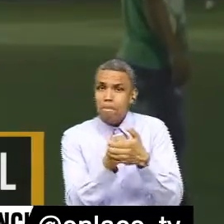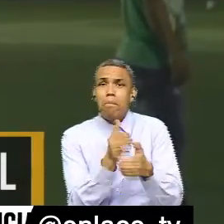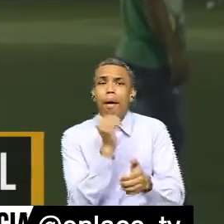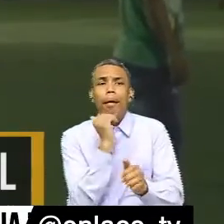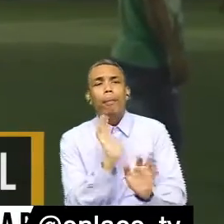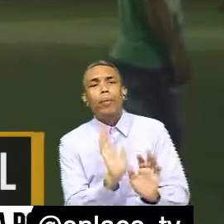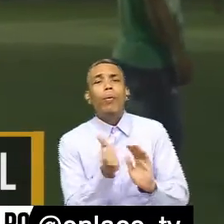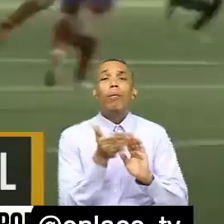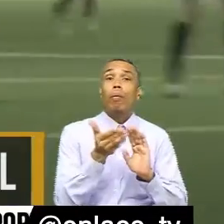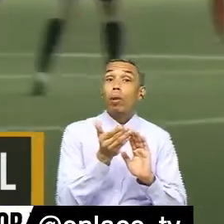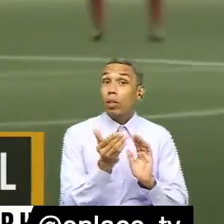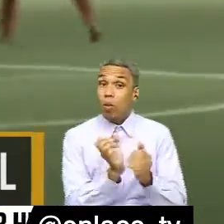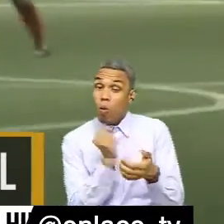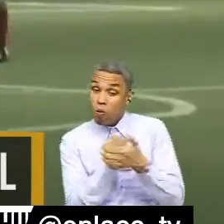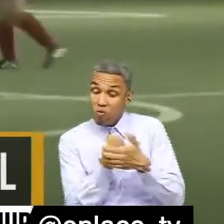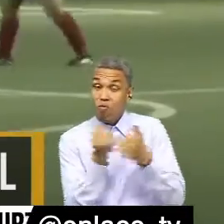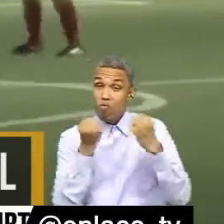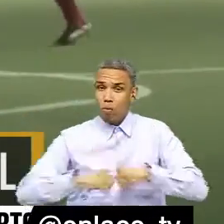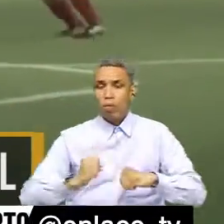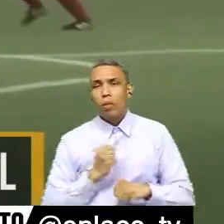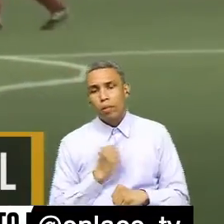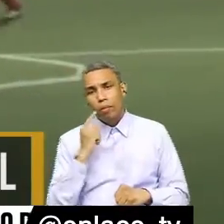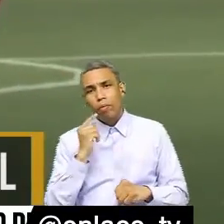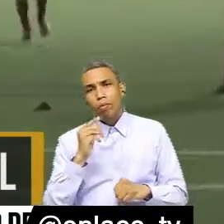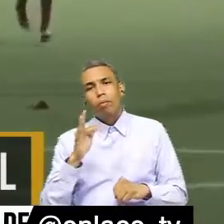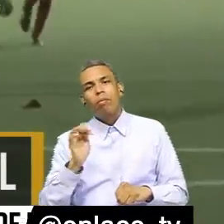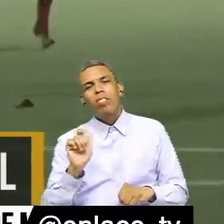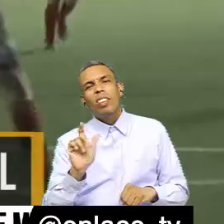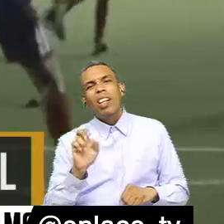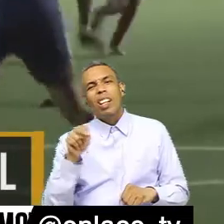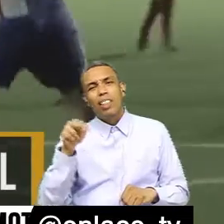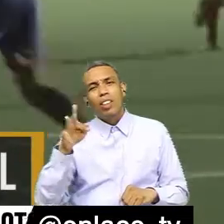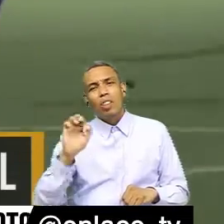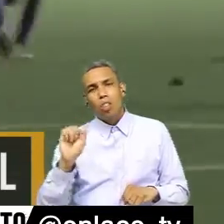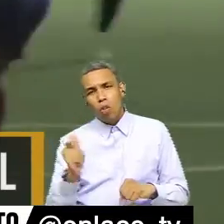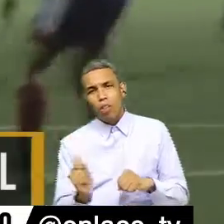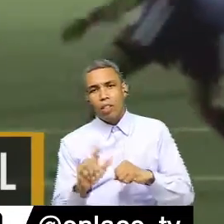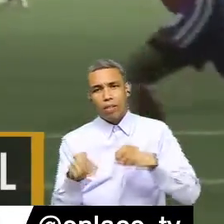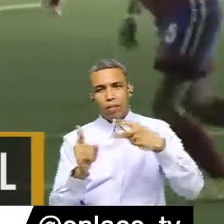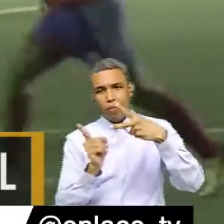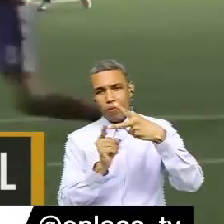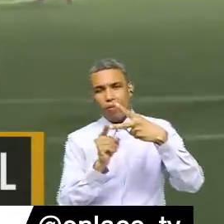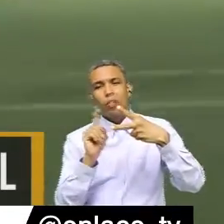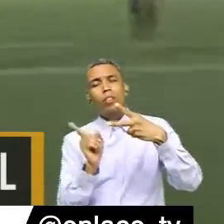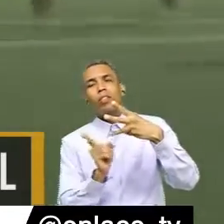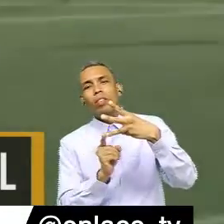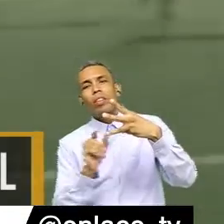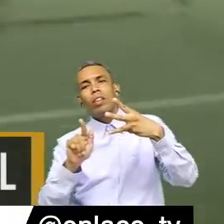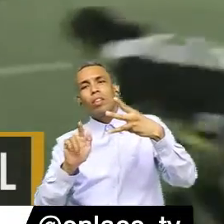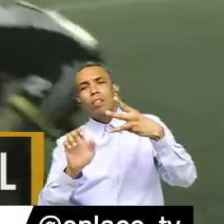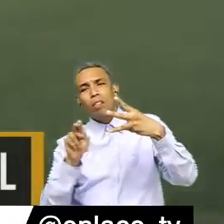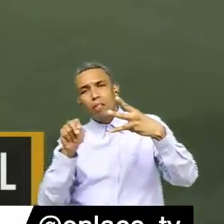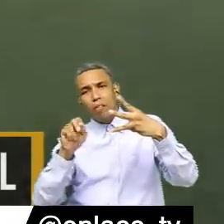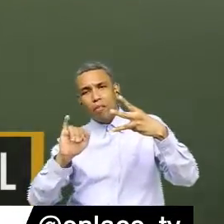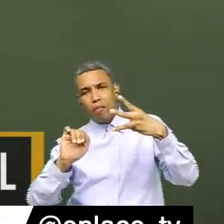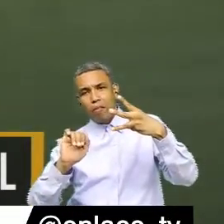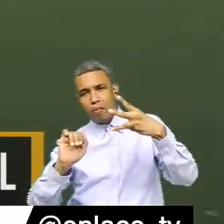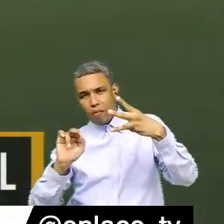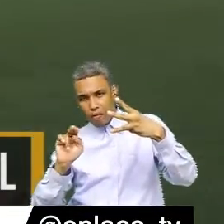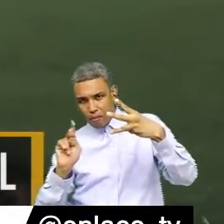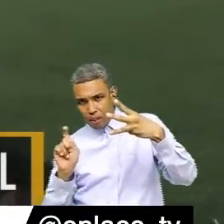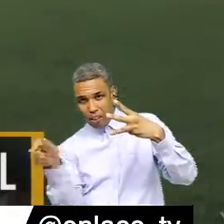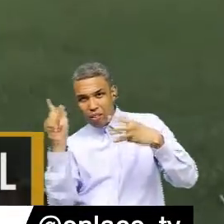para para ganar las cosas el segundo puesto fue para talentosas fc el tercer lugar para el equipo de phoenix y la abulia dura del campeonato